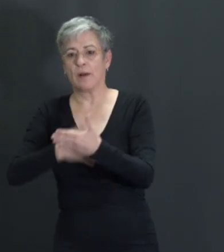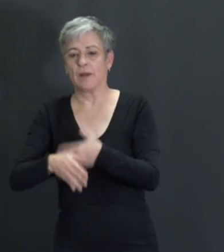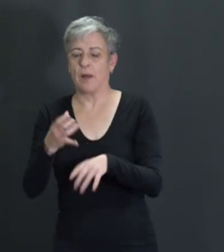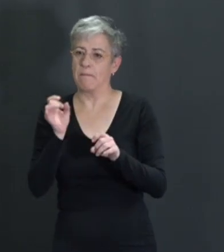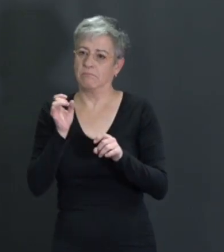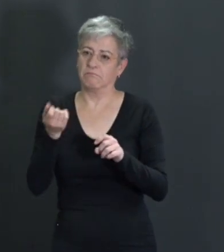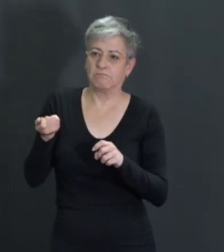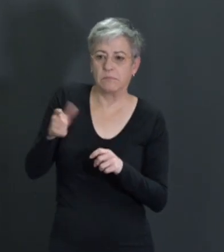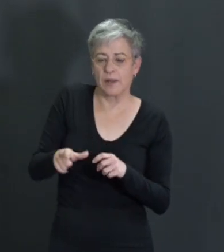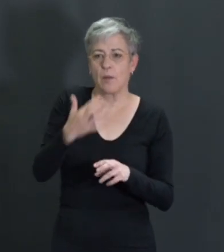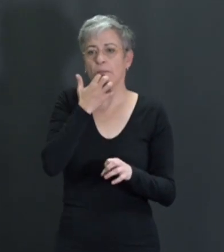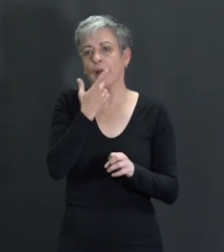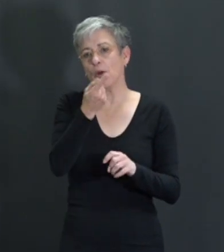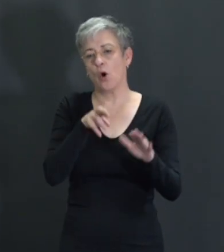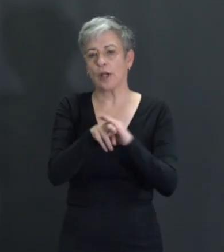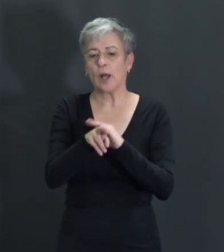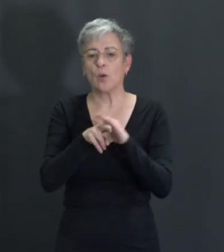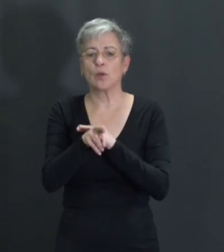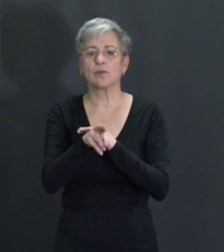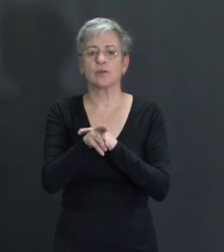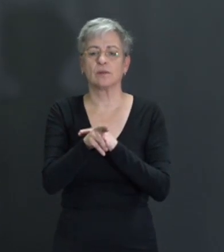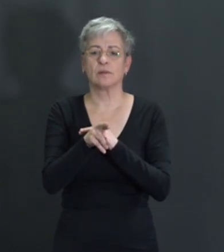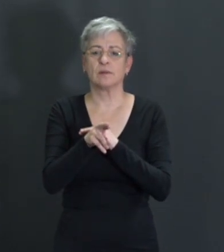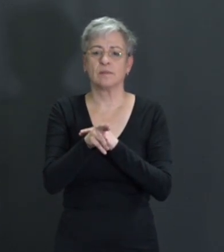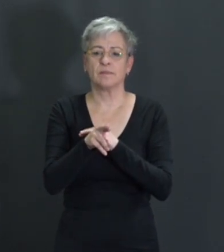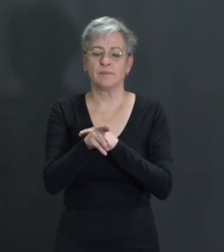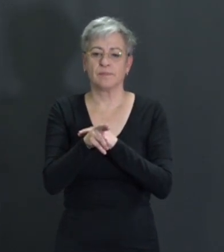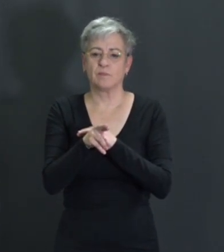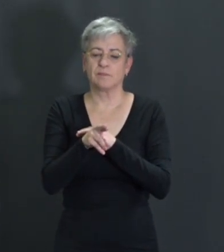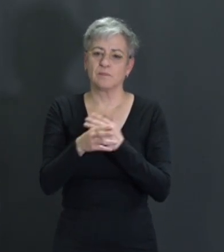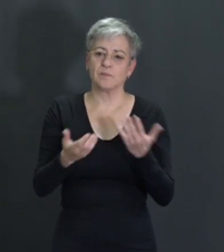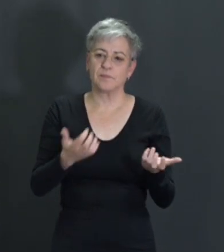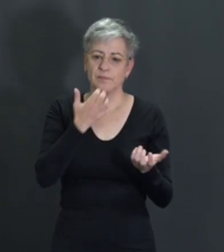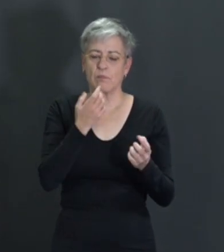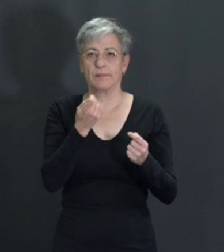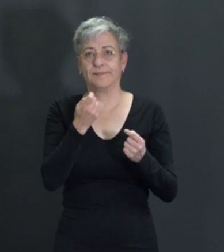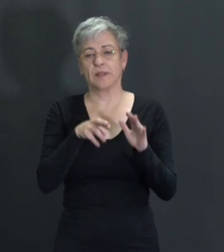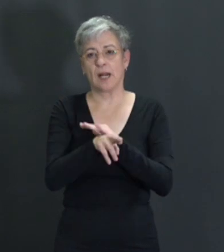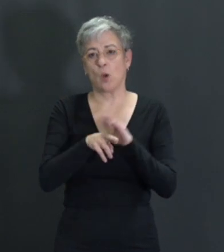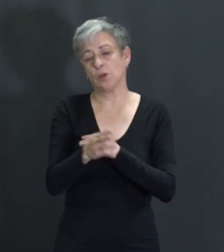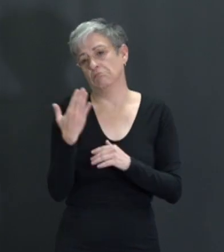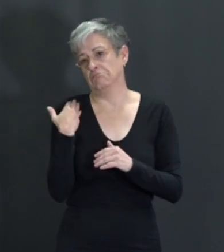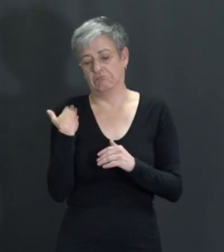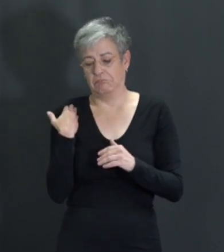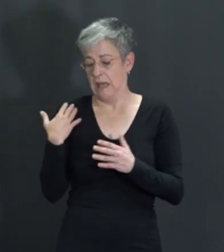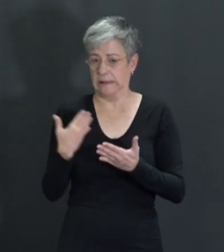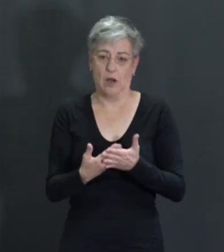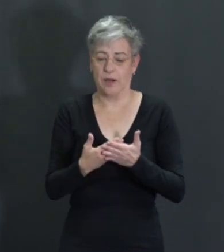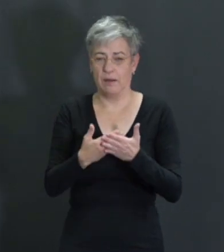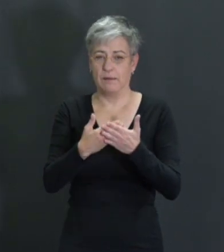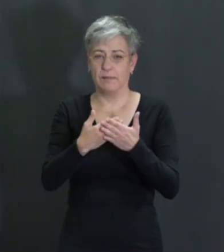que el diseño de los recursos que hemos de alguna manera desarrollado en los últimos tiempos, pues